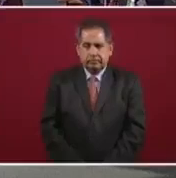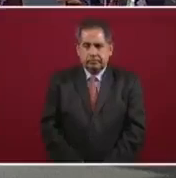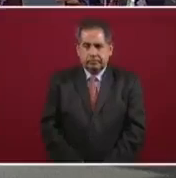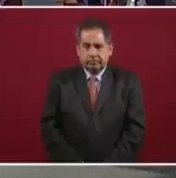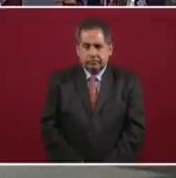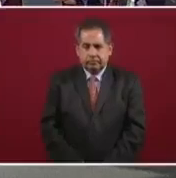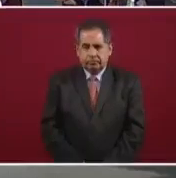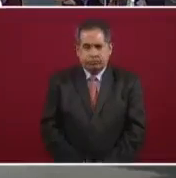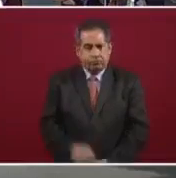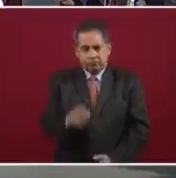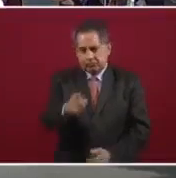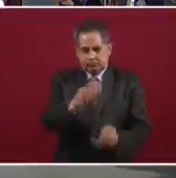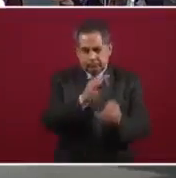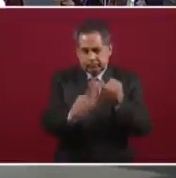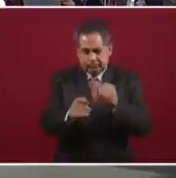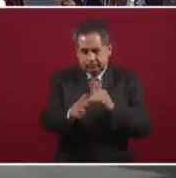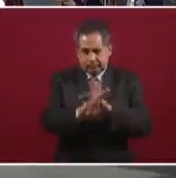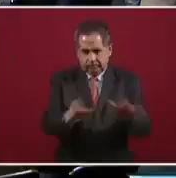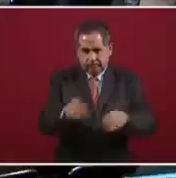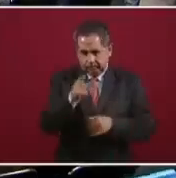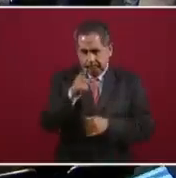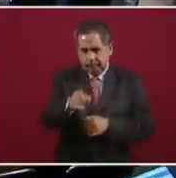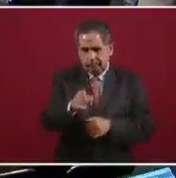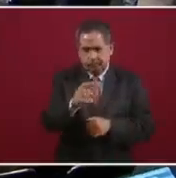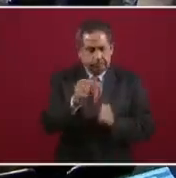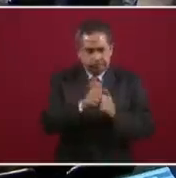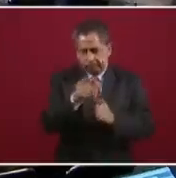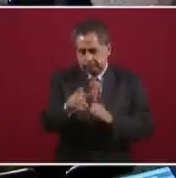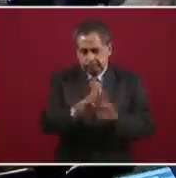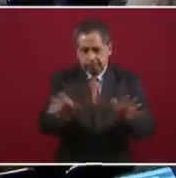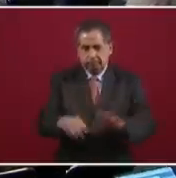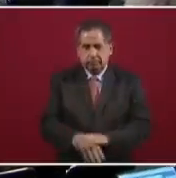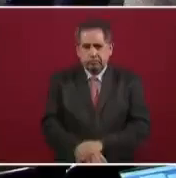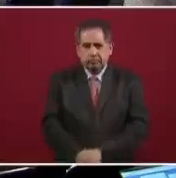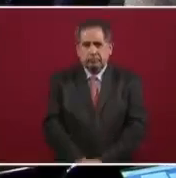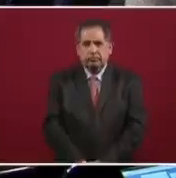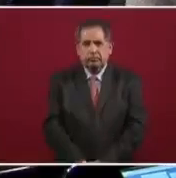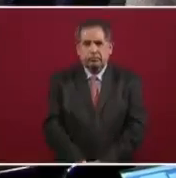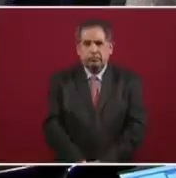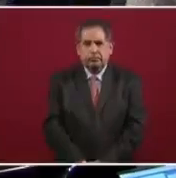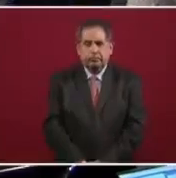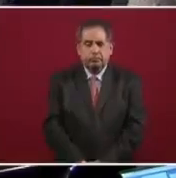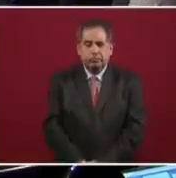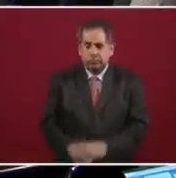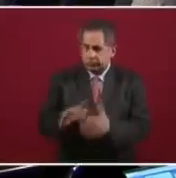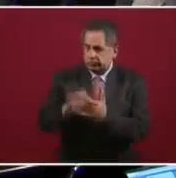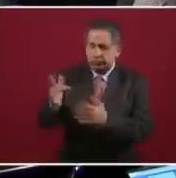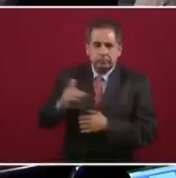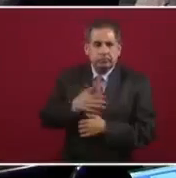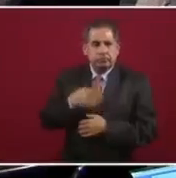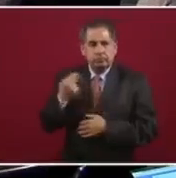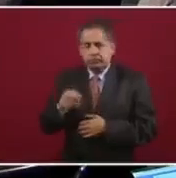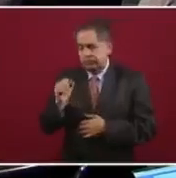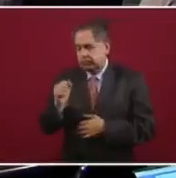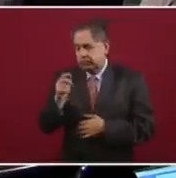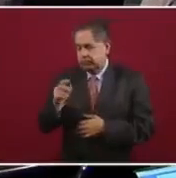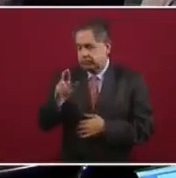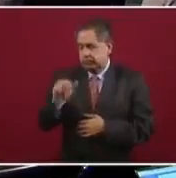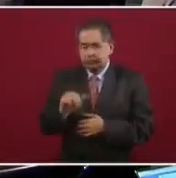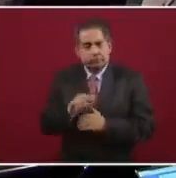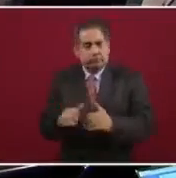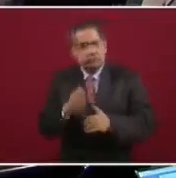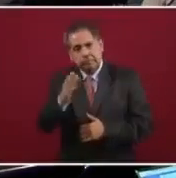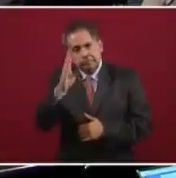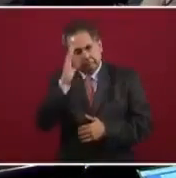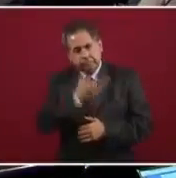A ver, una ya. Con ella. Sí. Gracias, señor presidente. Sandra Aguilera, de Grupo Larsa Comunicaciones.